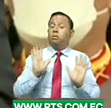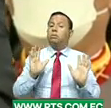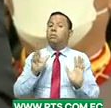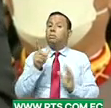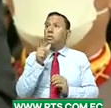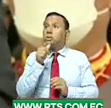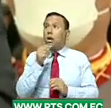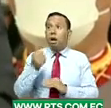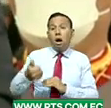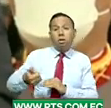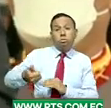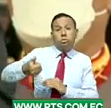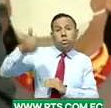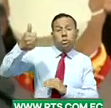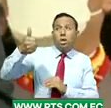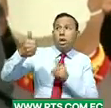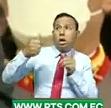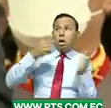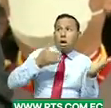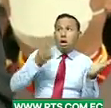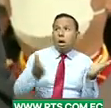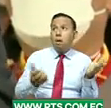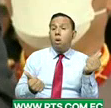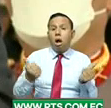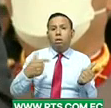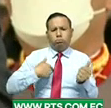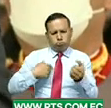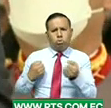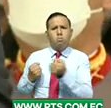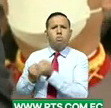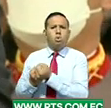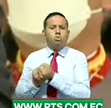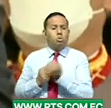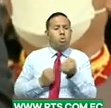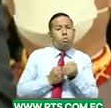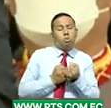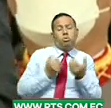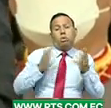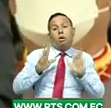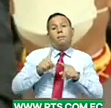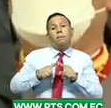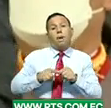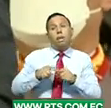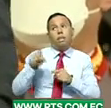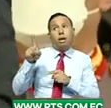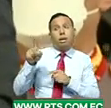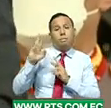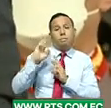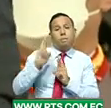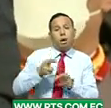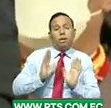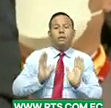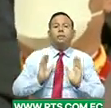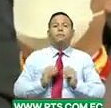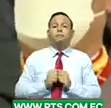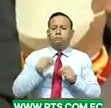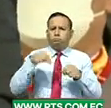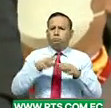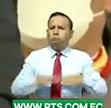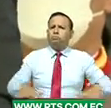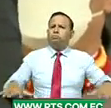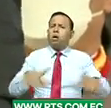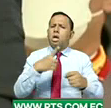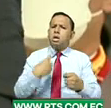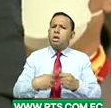que siempre brilló y que debe seguir brillando aquí en Quito.